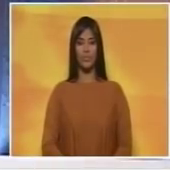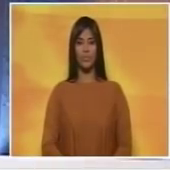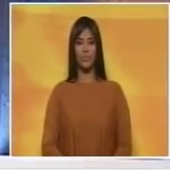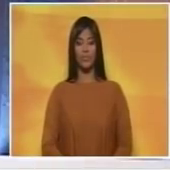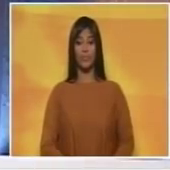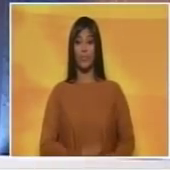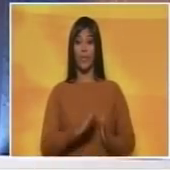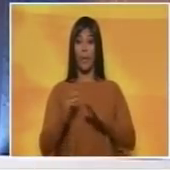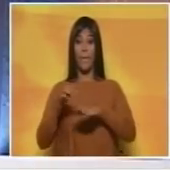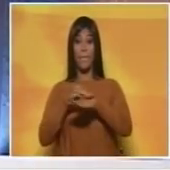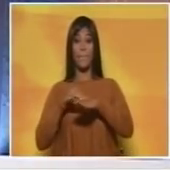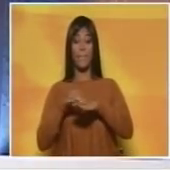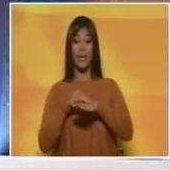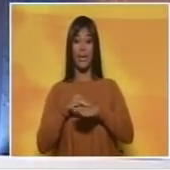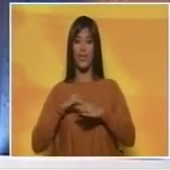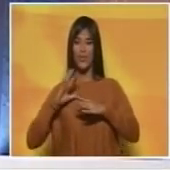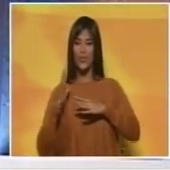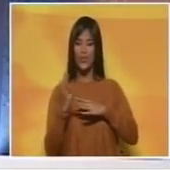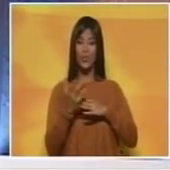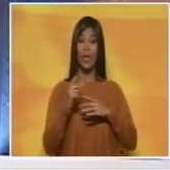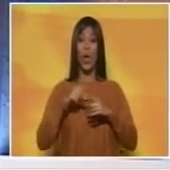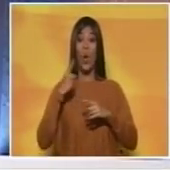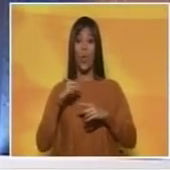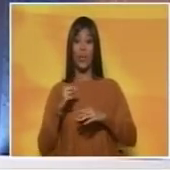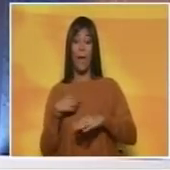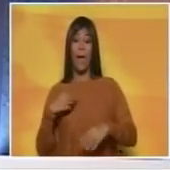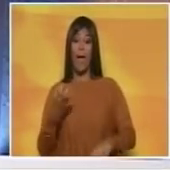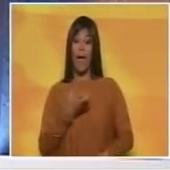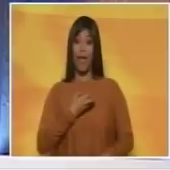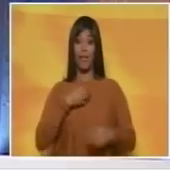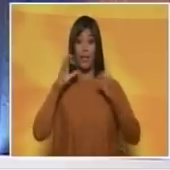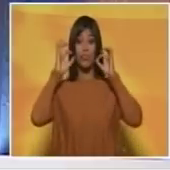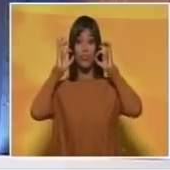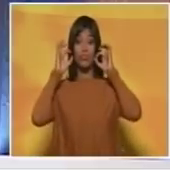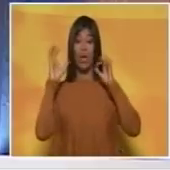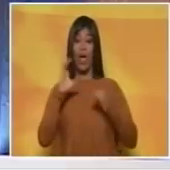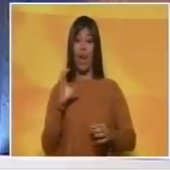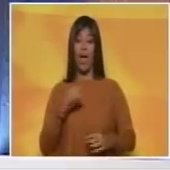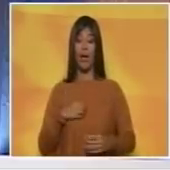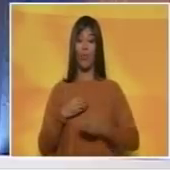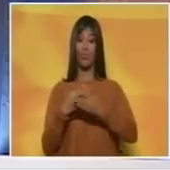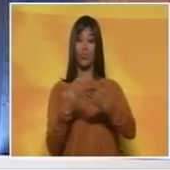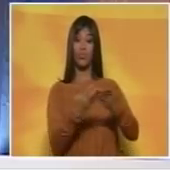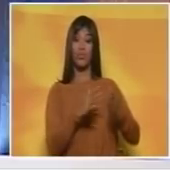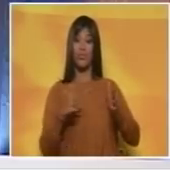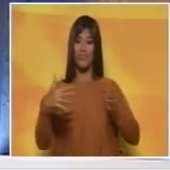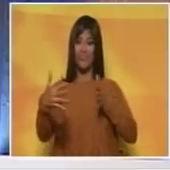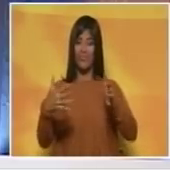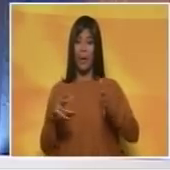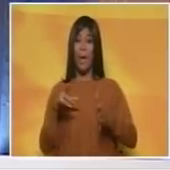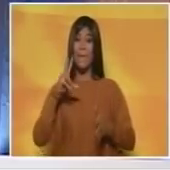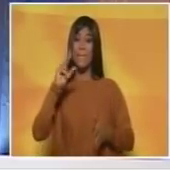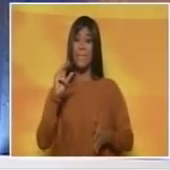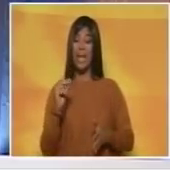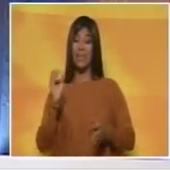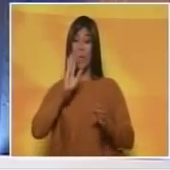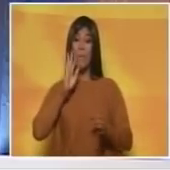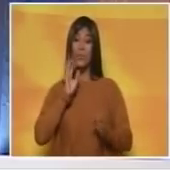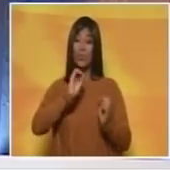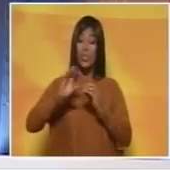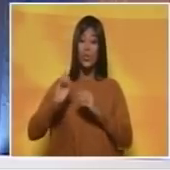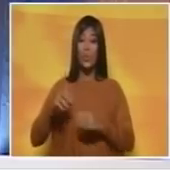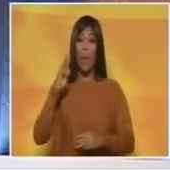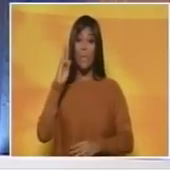Eric Rangel, ministro para el ecosocialismo, y Erika Farías, alcaldesa de Caracas, entregaron 20 contenedores de basura en Propatria. Liz Flores nos